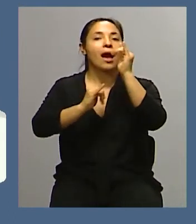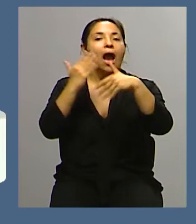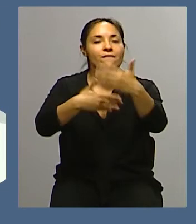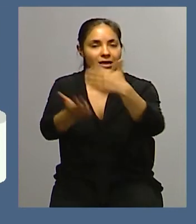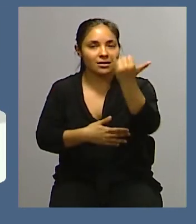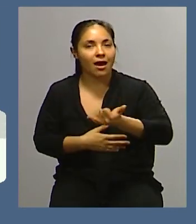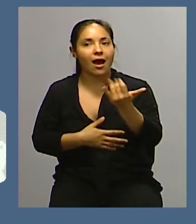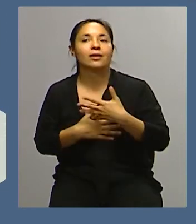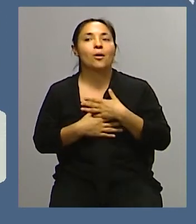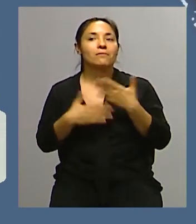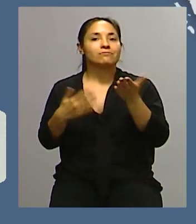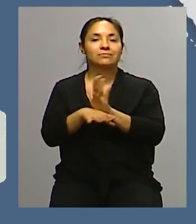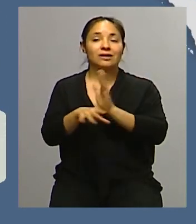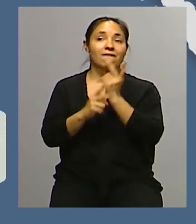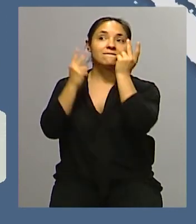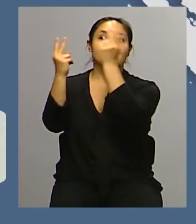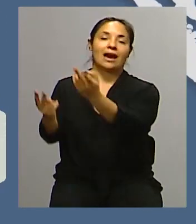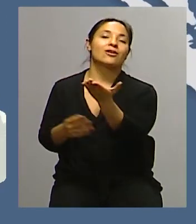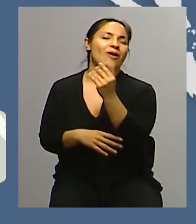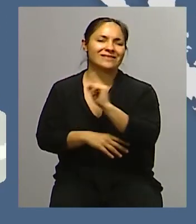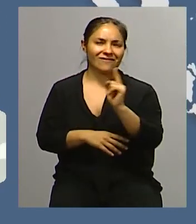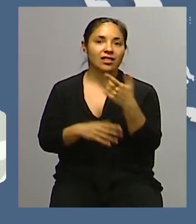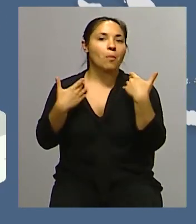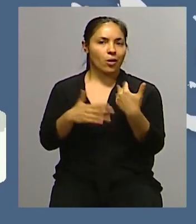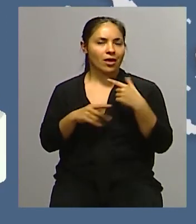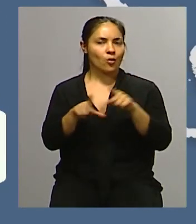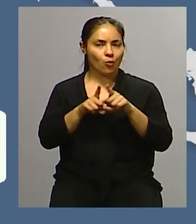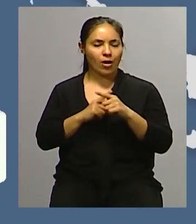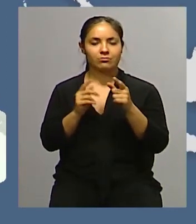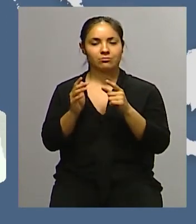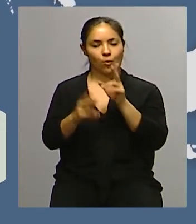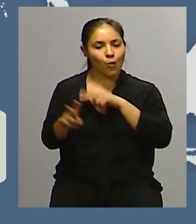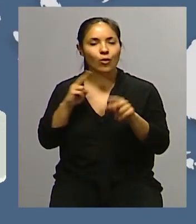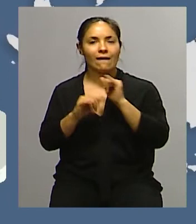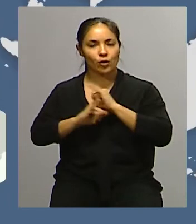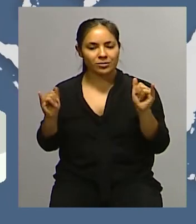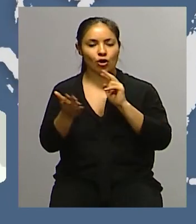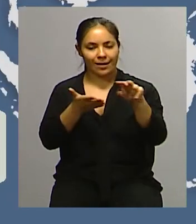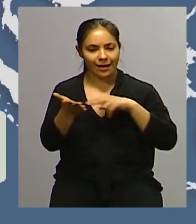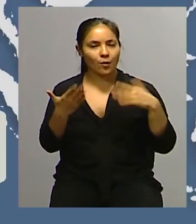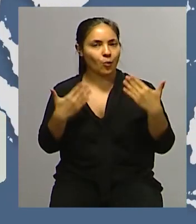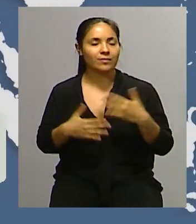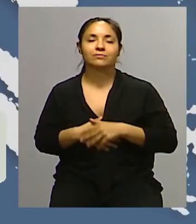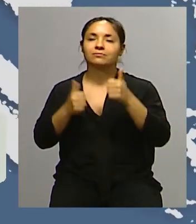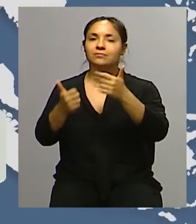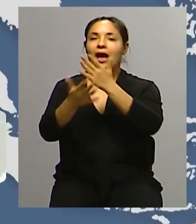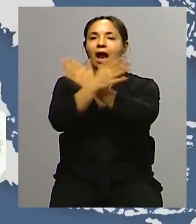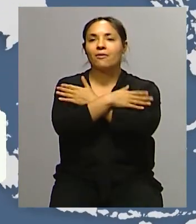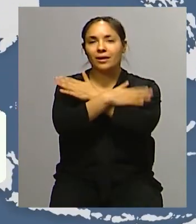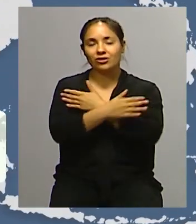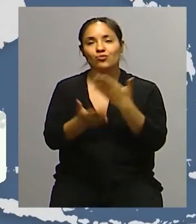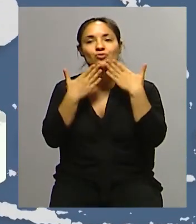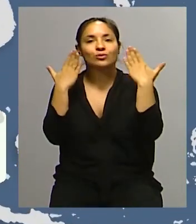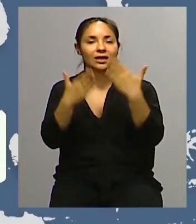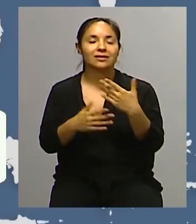avances y hace que no tengamos que viajar para estar al día, informados y atentos. Gaby, te mandamos un abrazo gigante. Seguramente